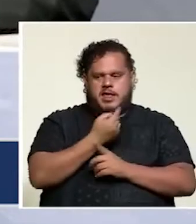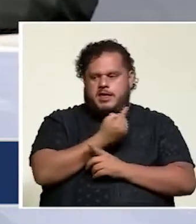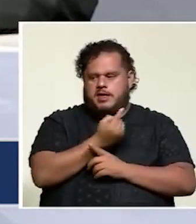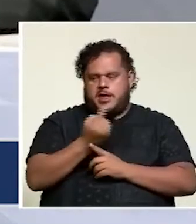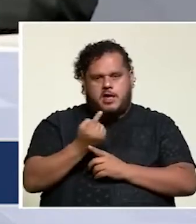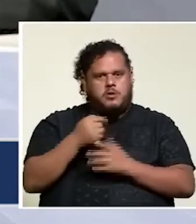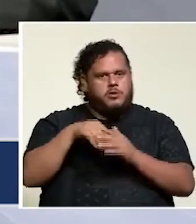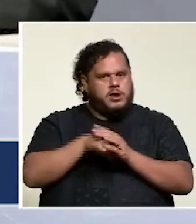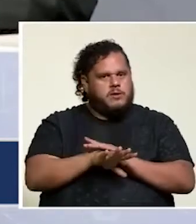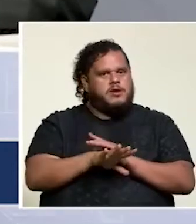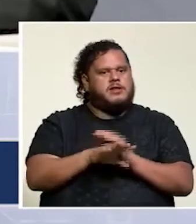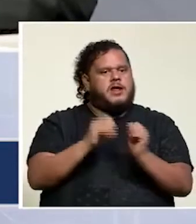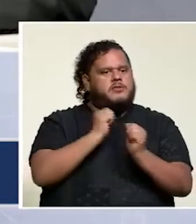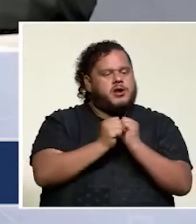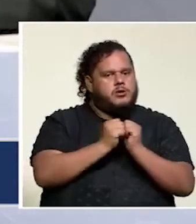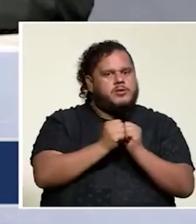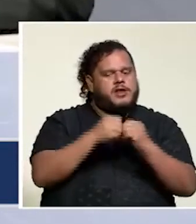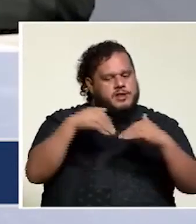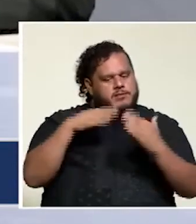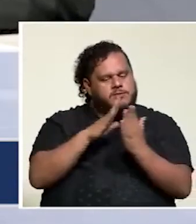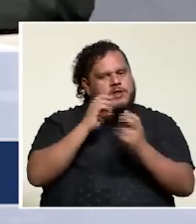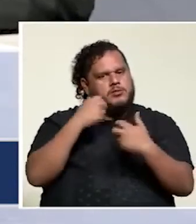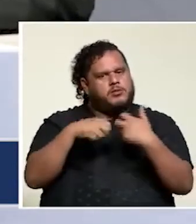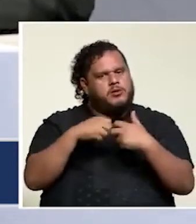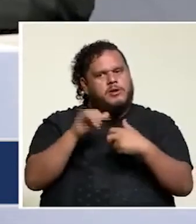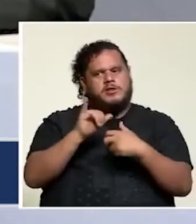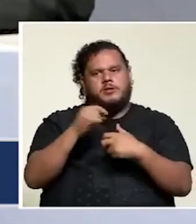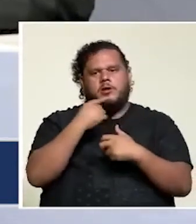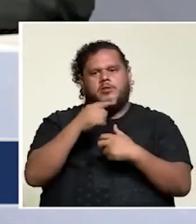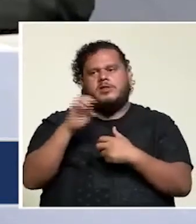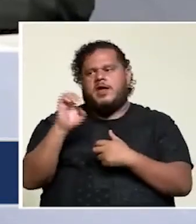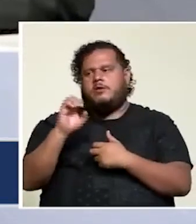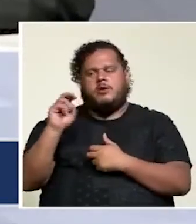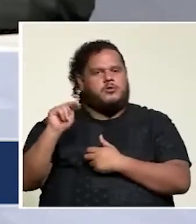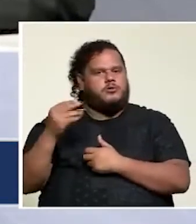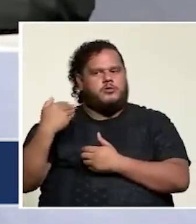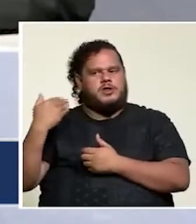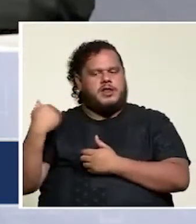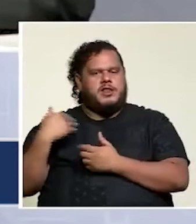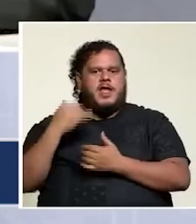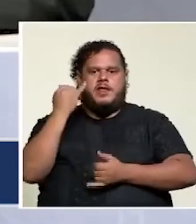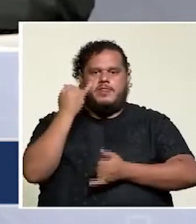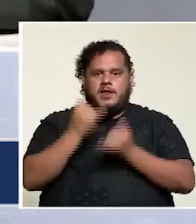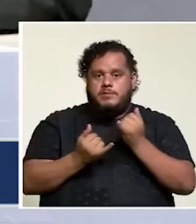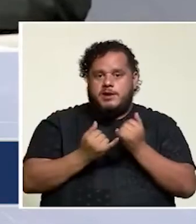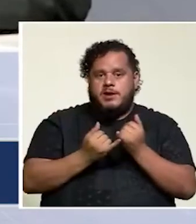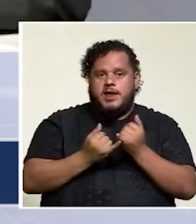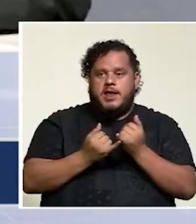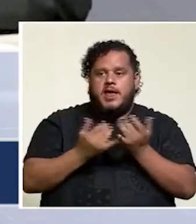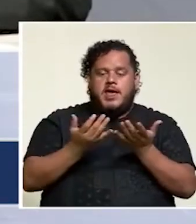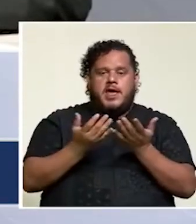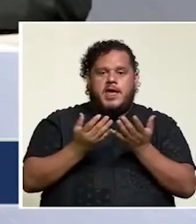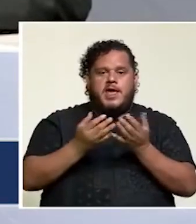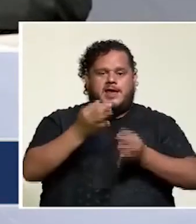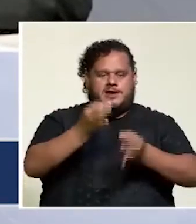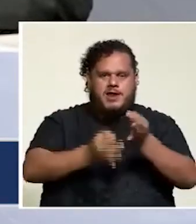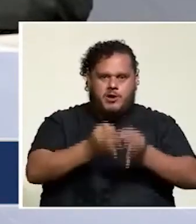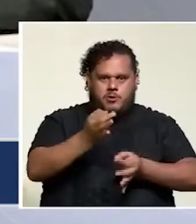va entrando en la contienda va enfrentando problemas que, como decía Eduardo Núñez también hace un rato, terminan en la